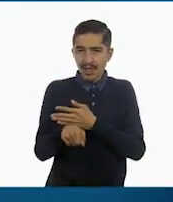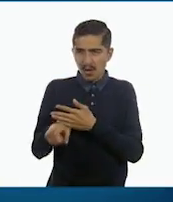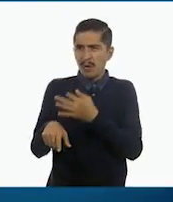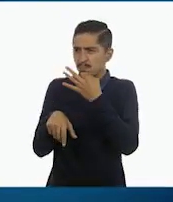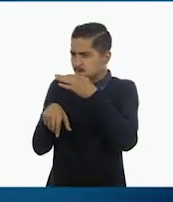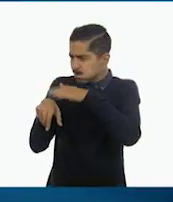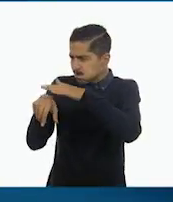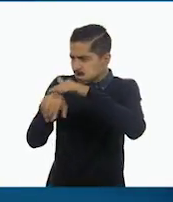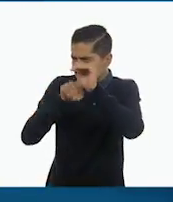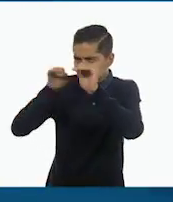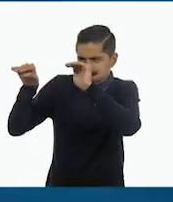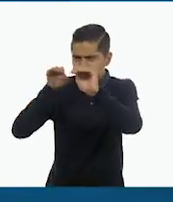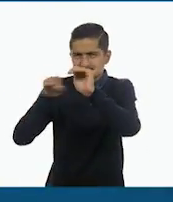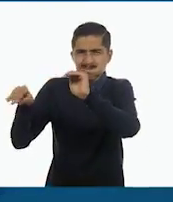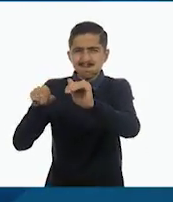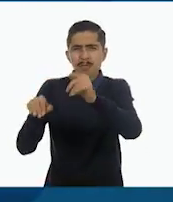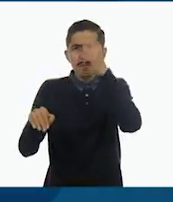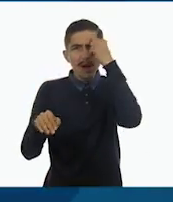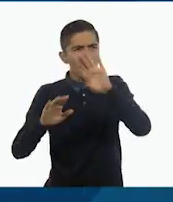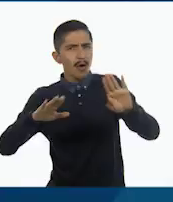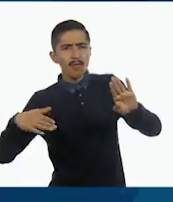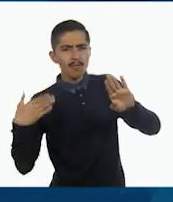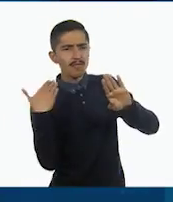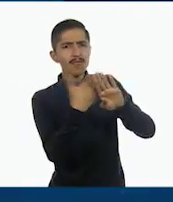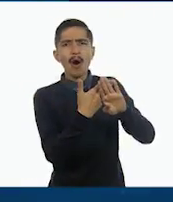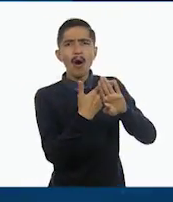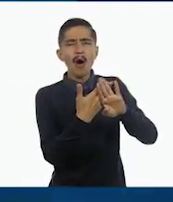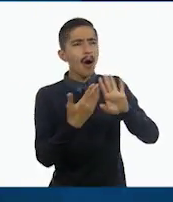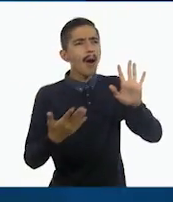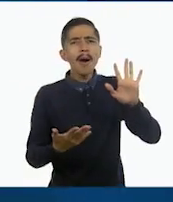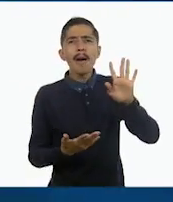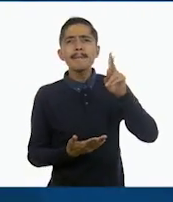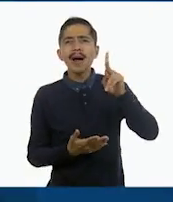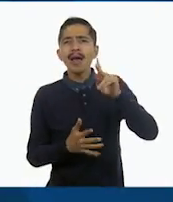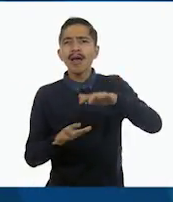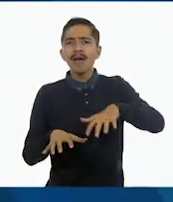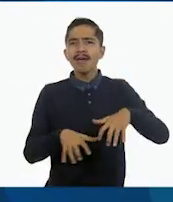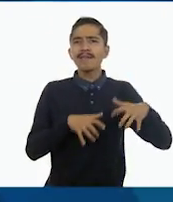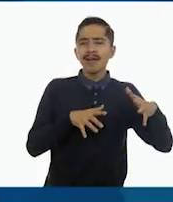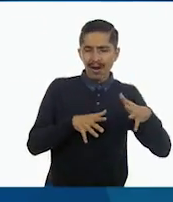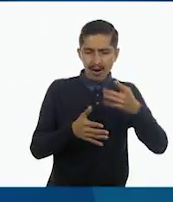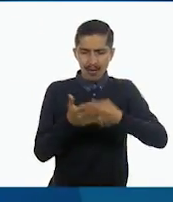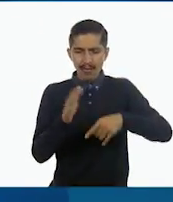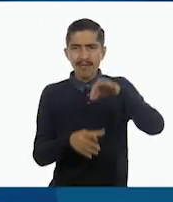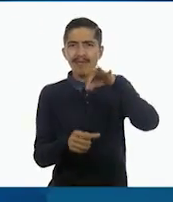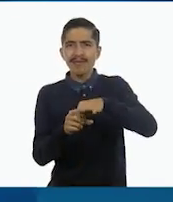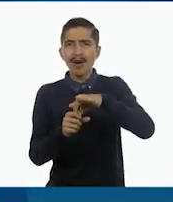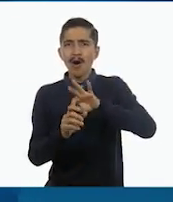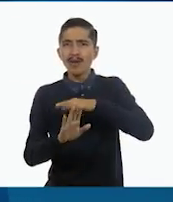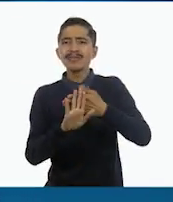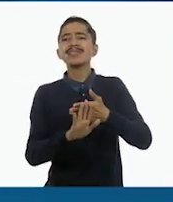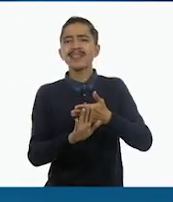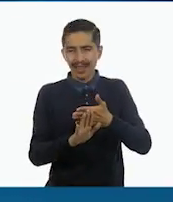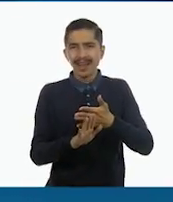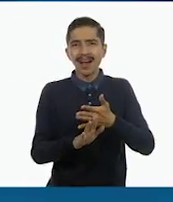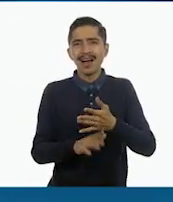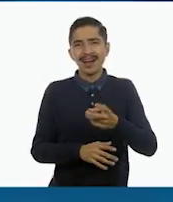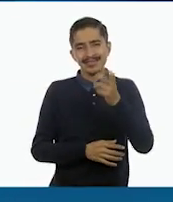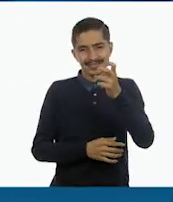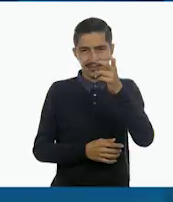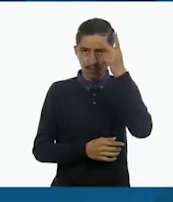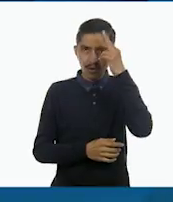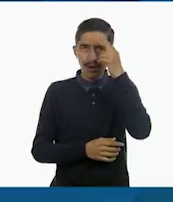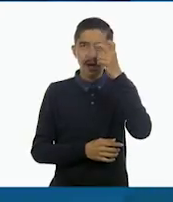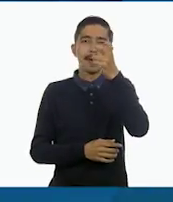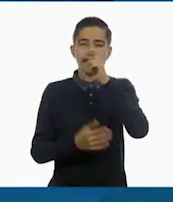convocó a la lucha armada contra el fraude electoral de Porfirio Díaz. Proclamó el plan de San